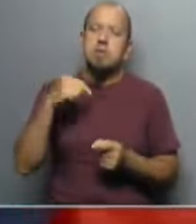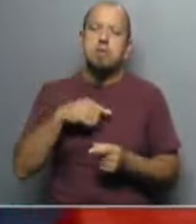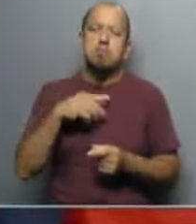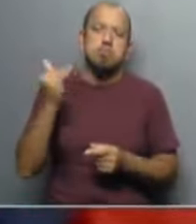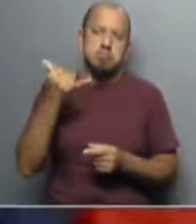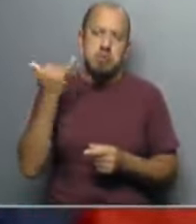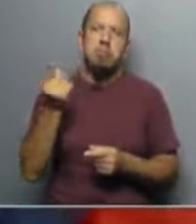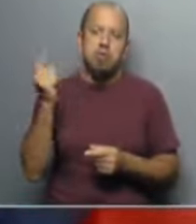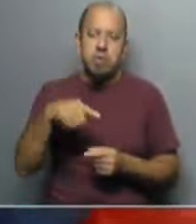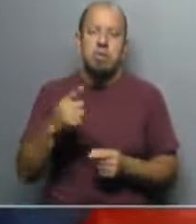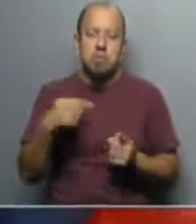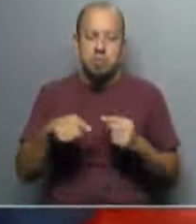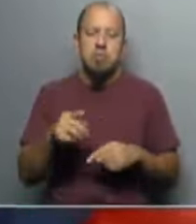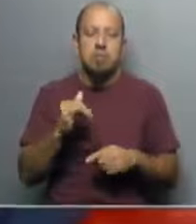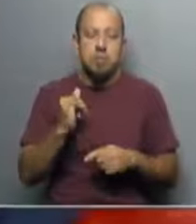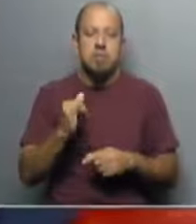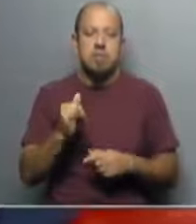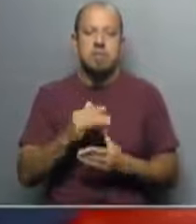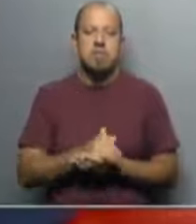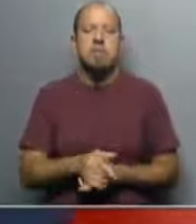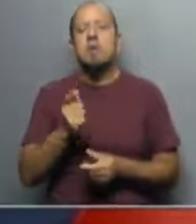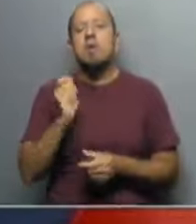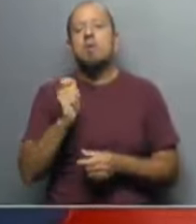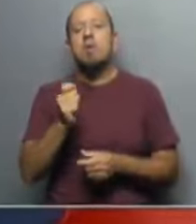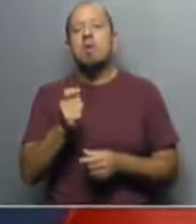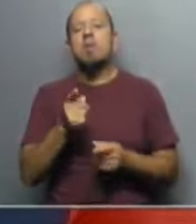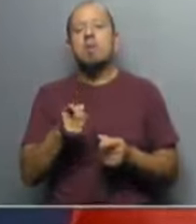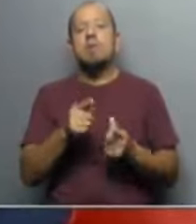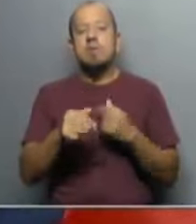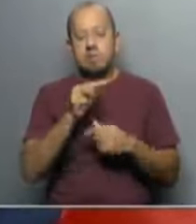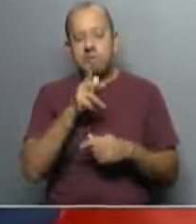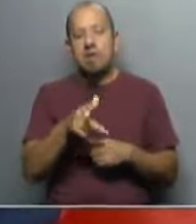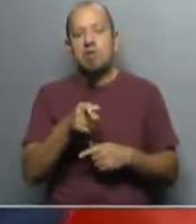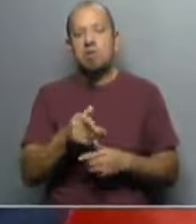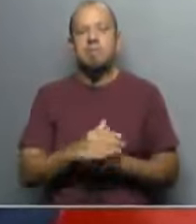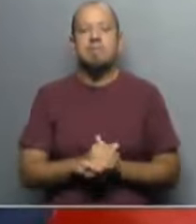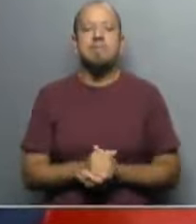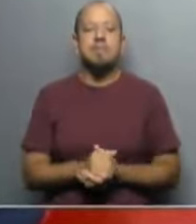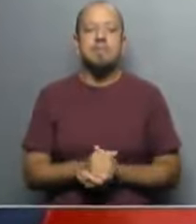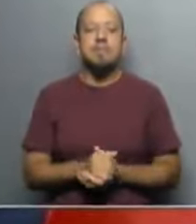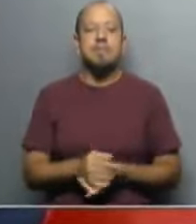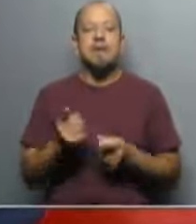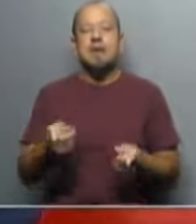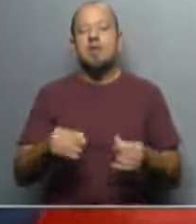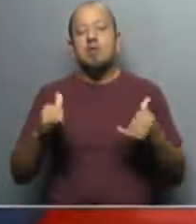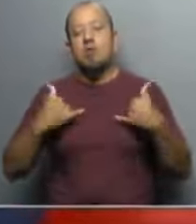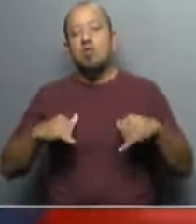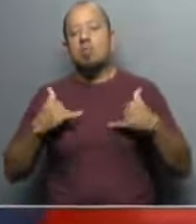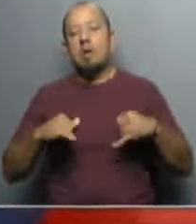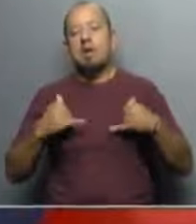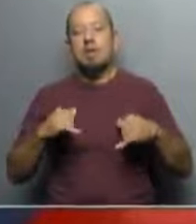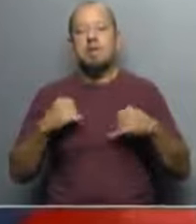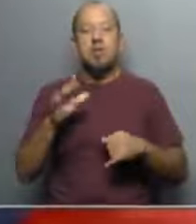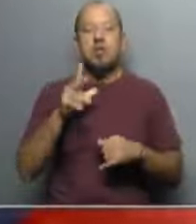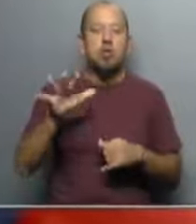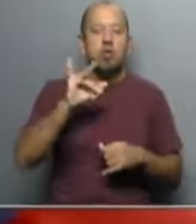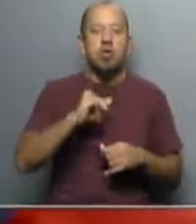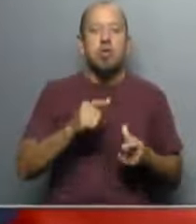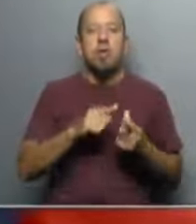que no venía, pero... ¿Con quién venís? Con mis hijos. Ahí está, es un paseo de todos los días,